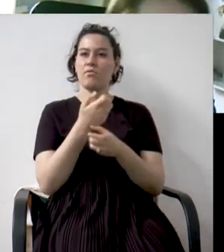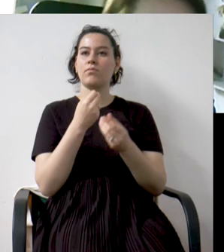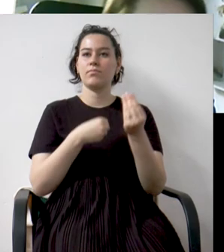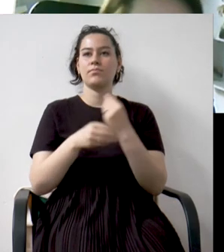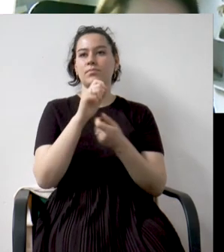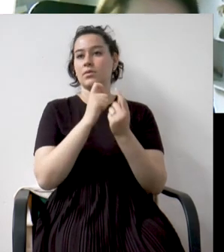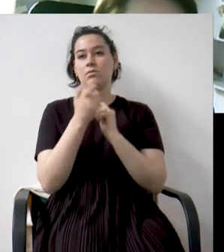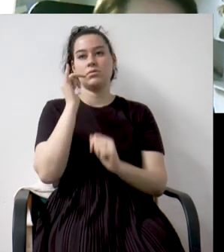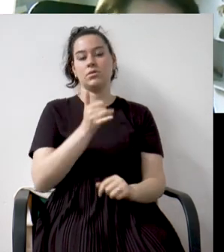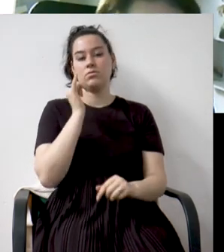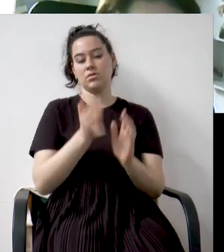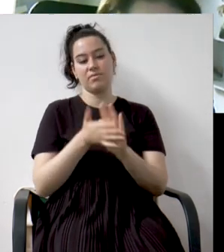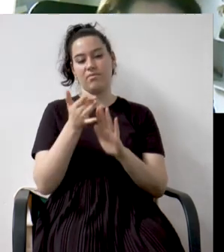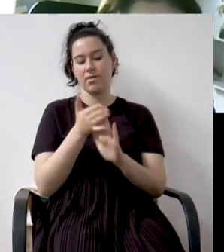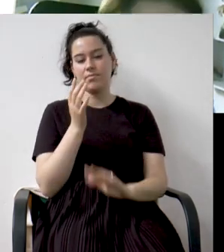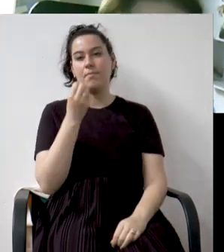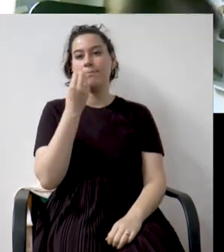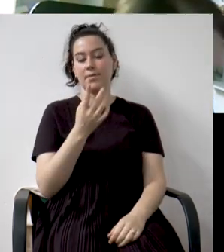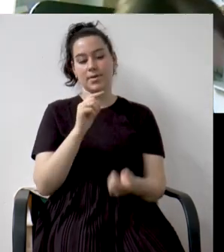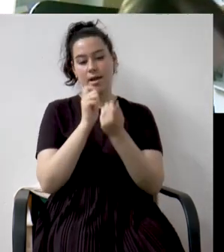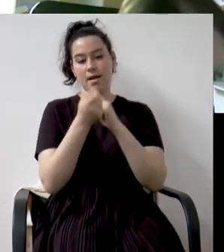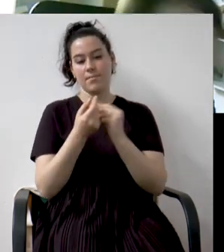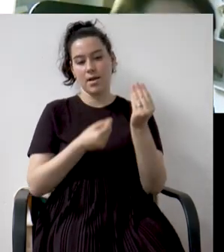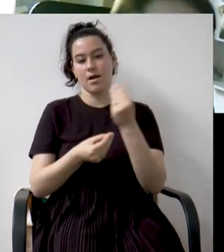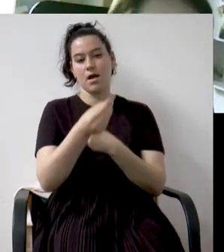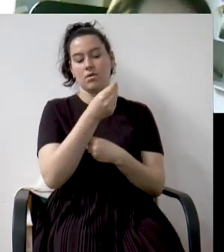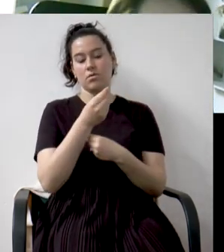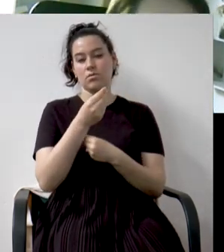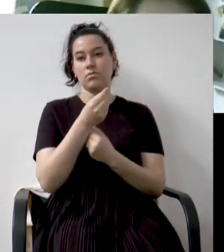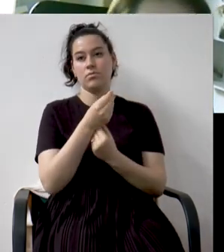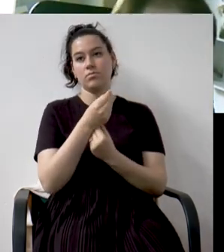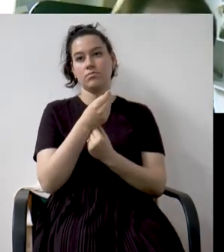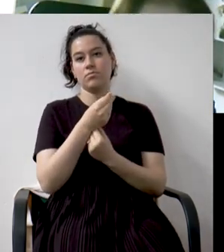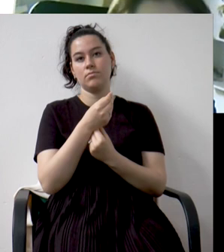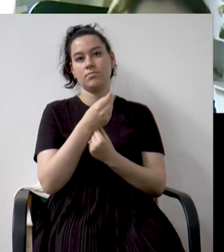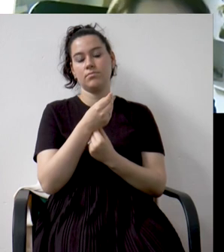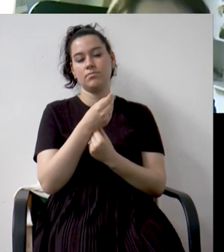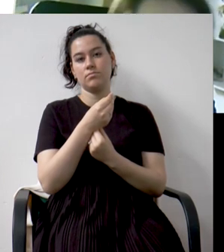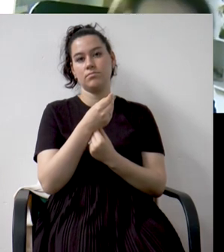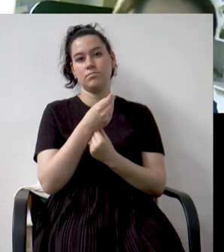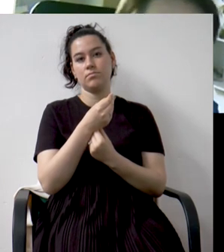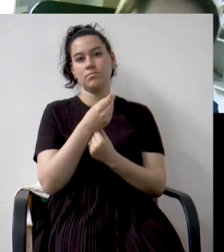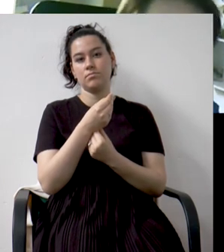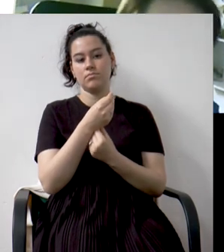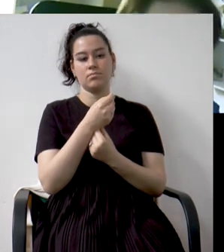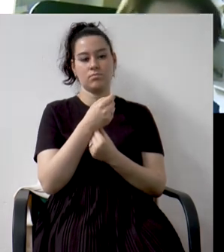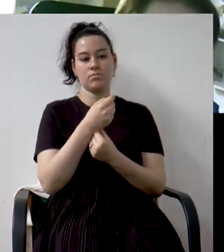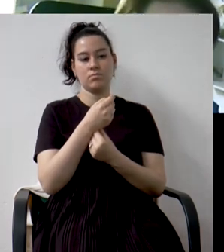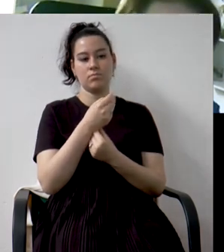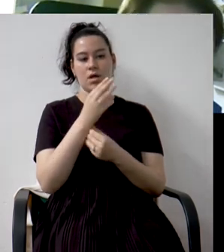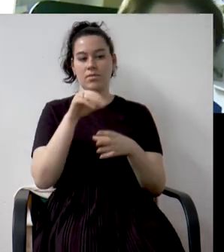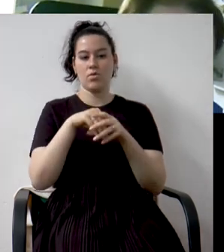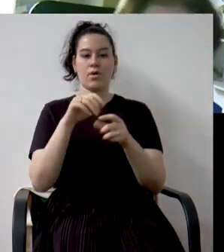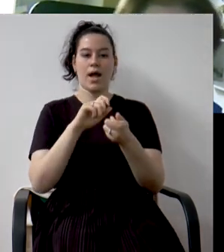que hay que meditar. Porque el traspaso de los cargos mueve fuerzas de poder dentro de lo